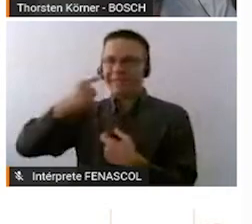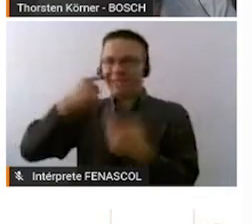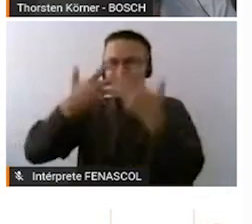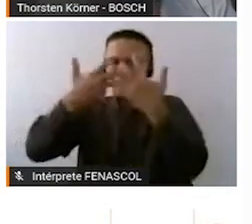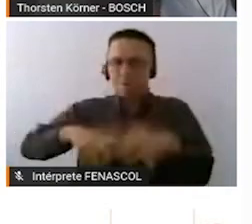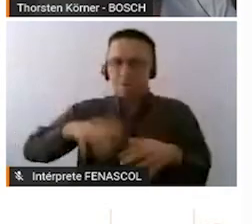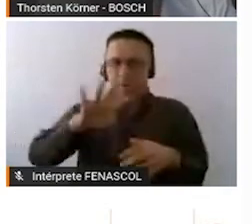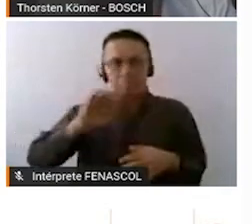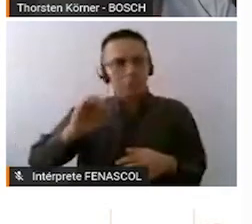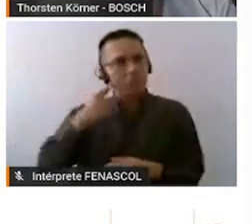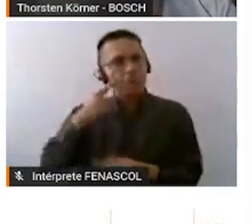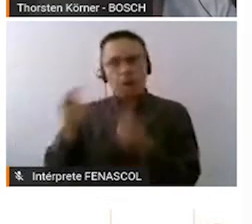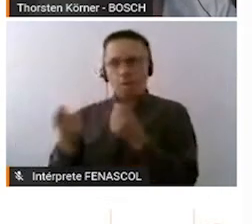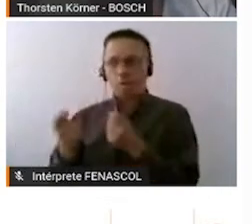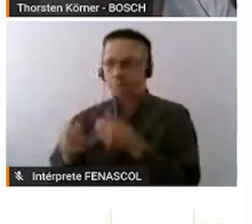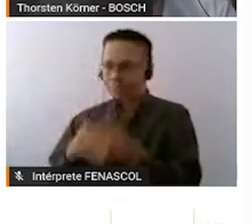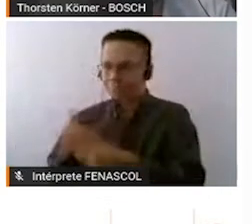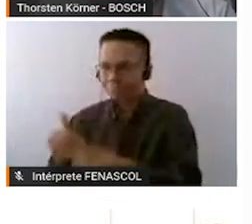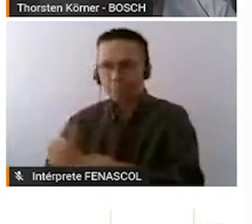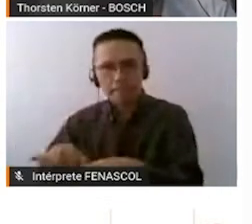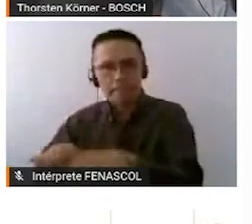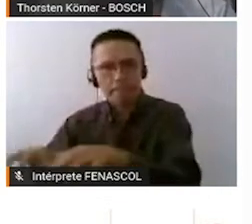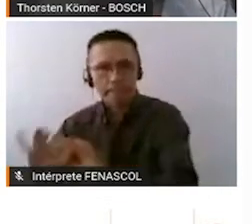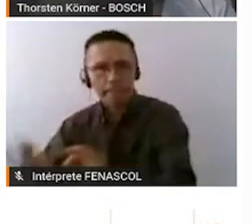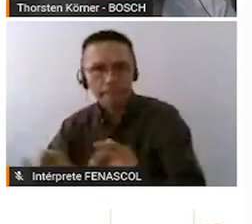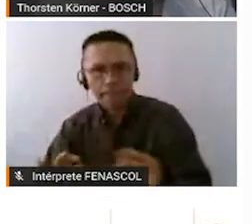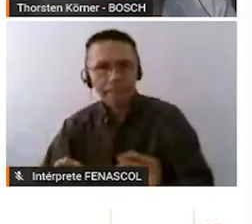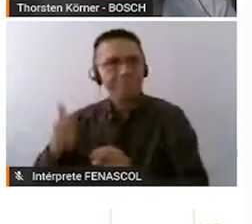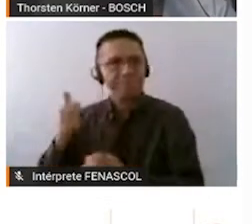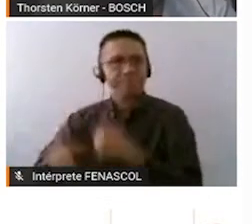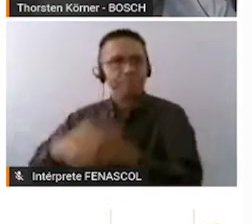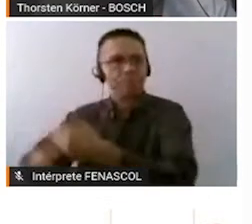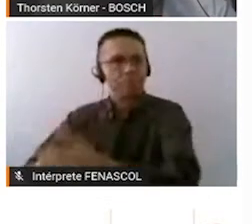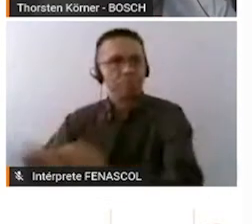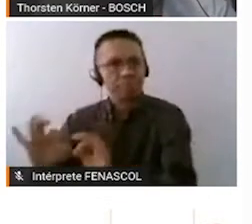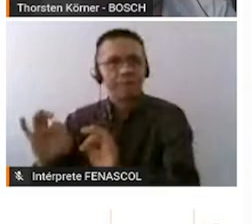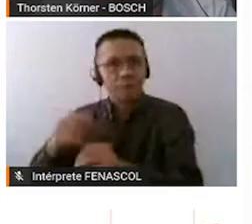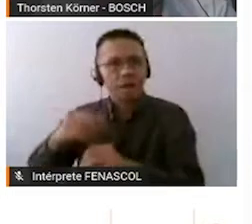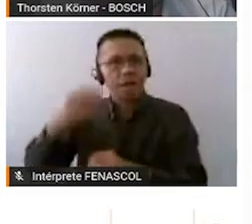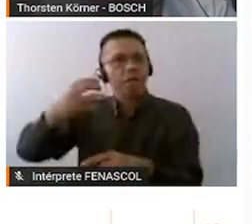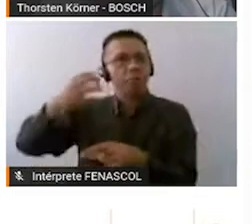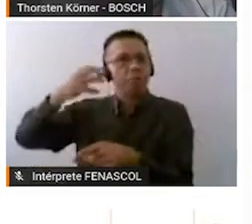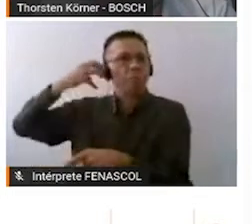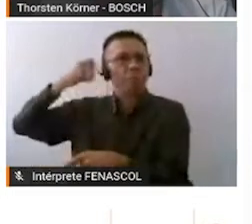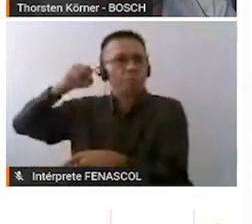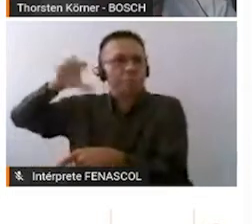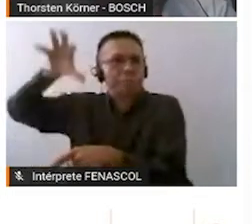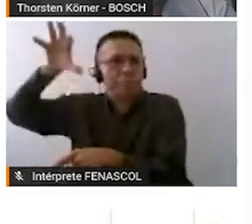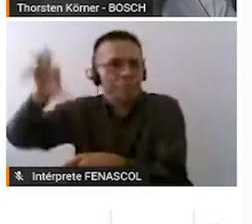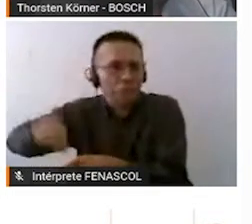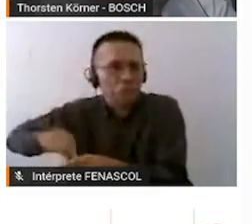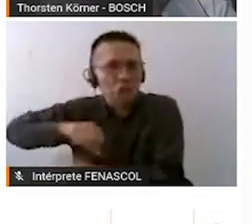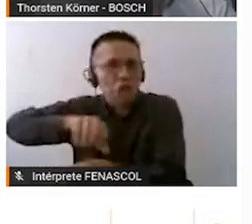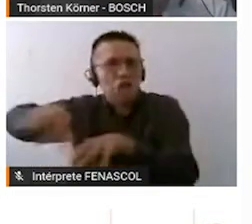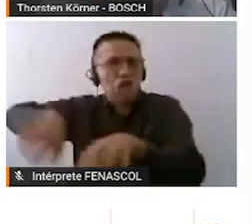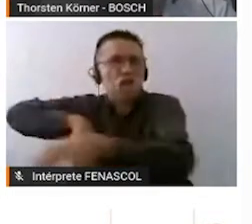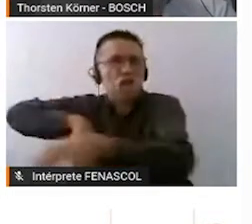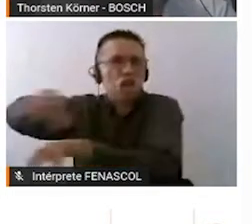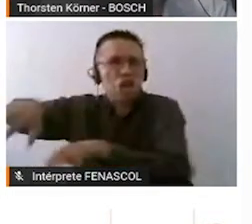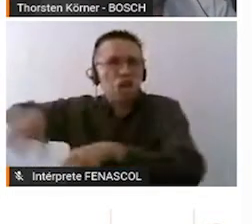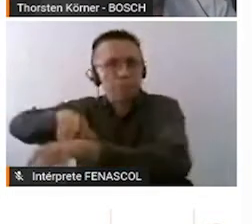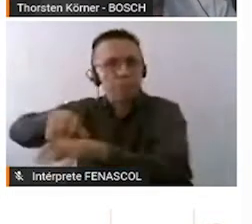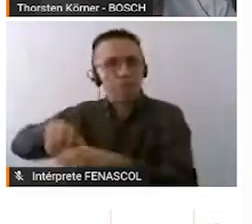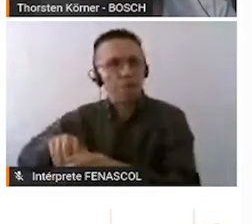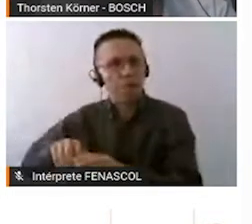sea, convertir estas industrias, estas plantas anticuadas, en algo que ya esté funcionando bajo